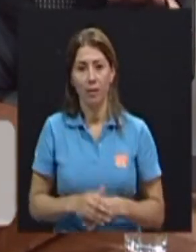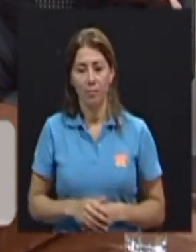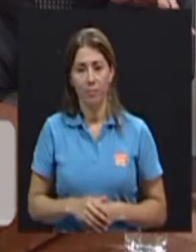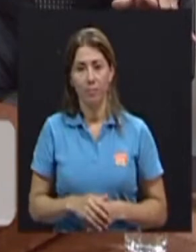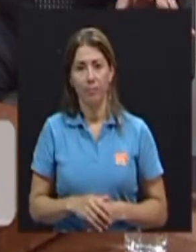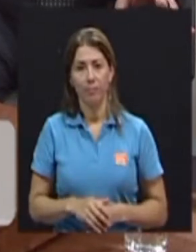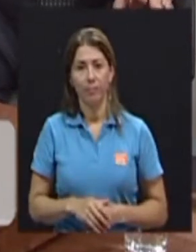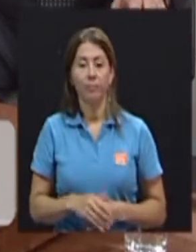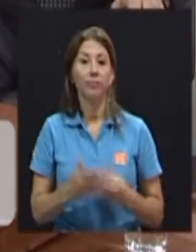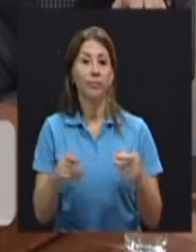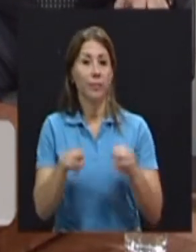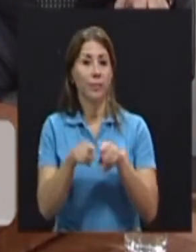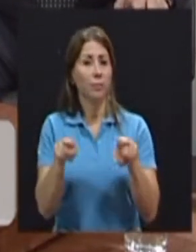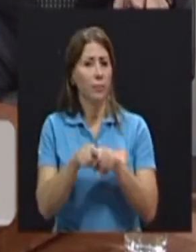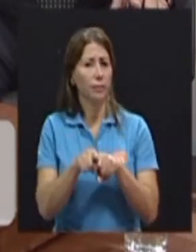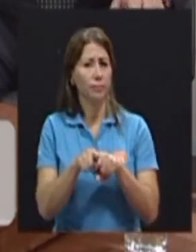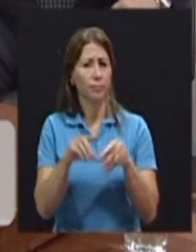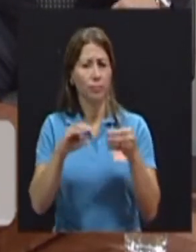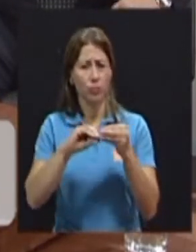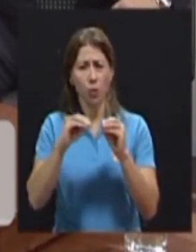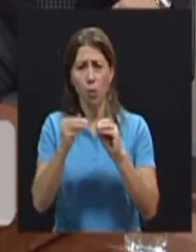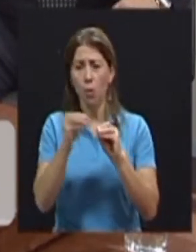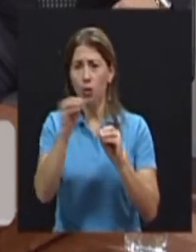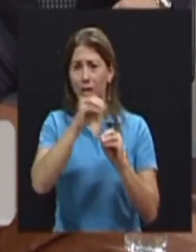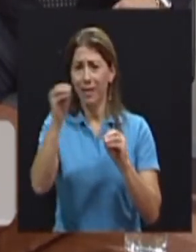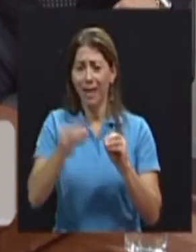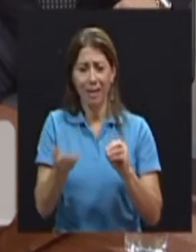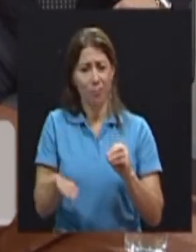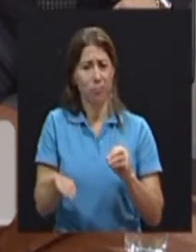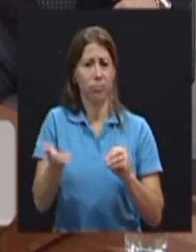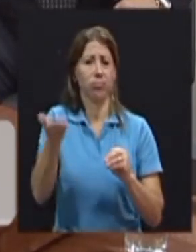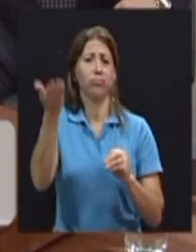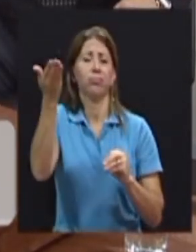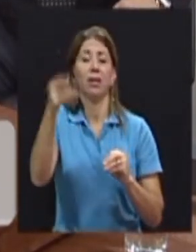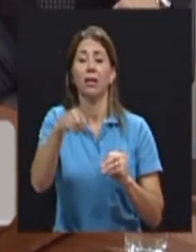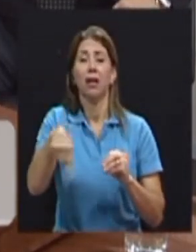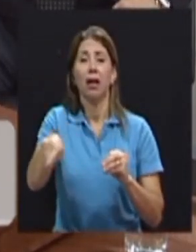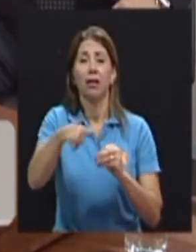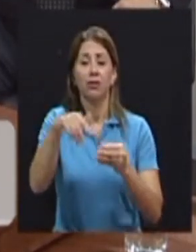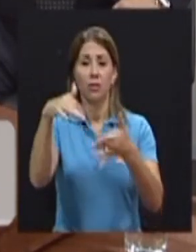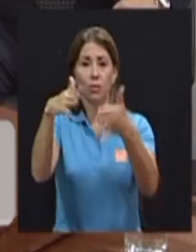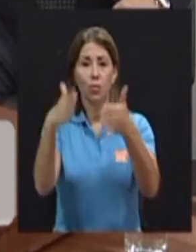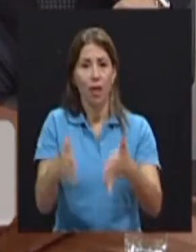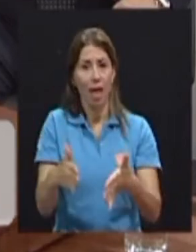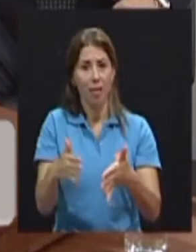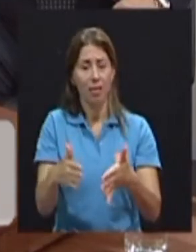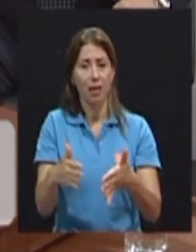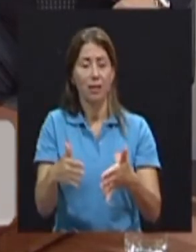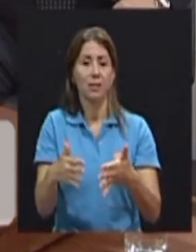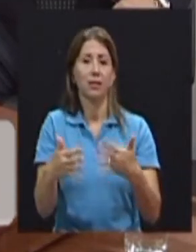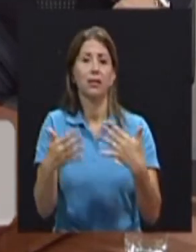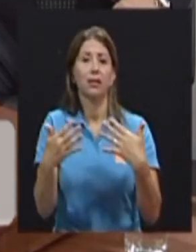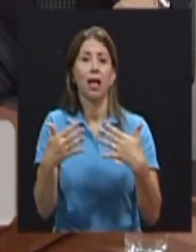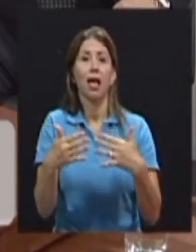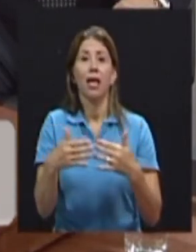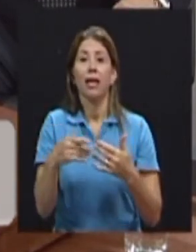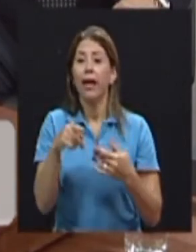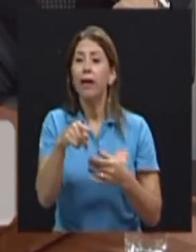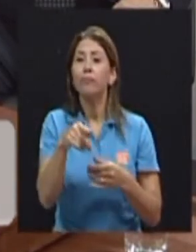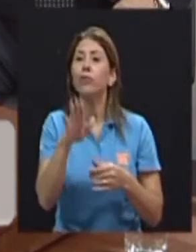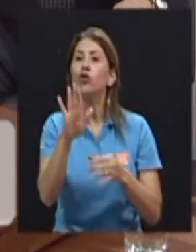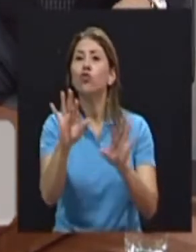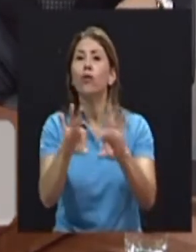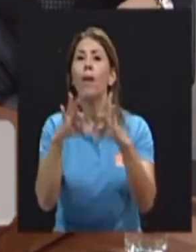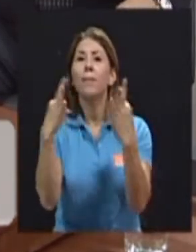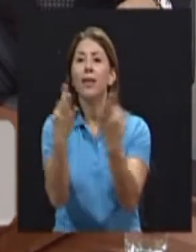más alto del 50% de nuestros estudiantes son estudiantes de primera generación universitaria en sus familias. ¡Qué bien! Y